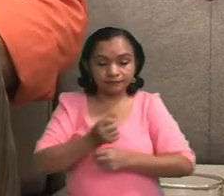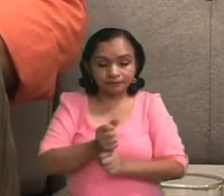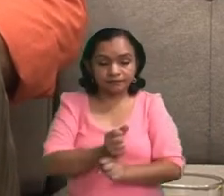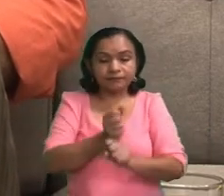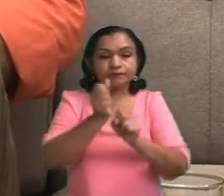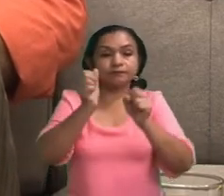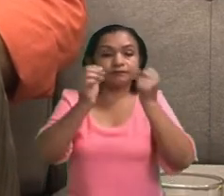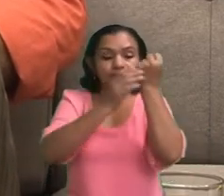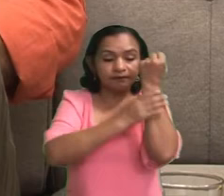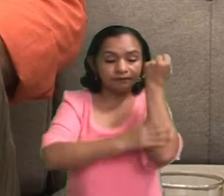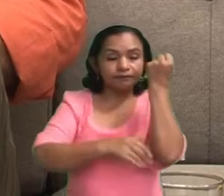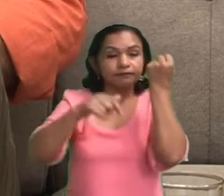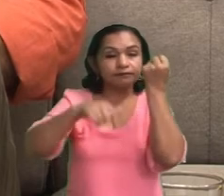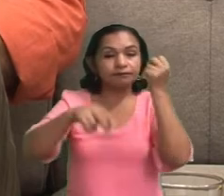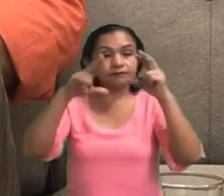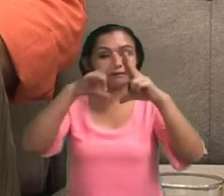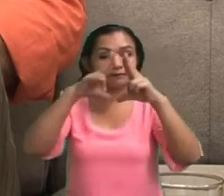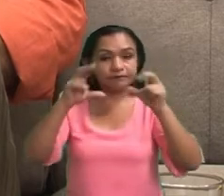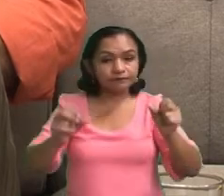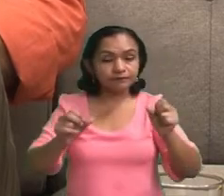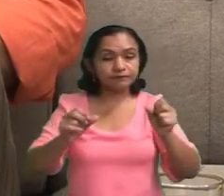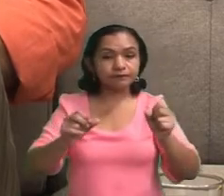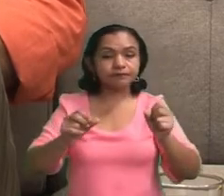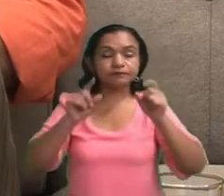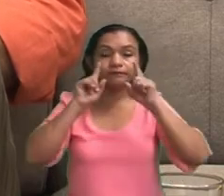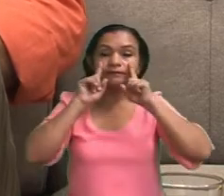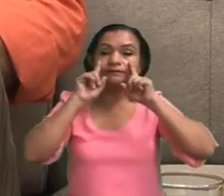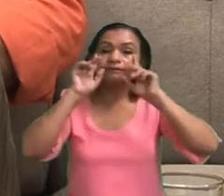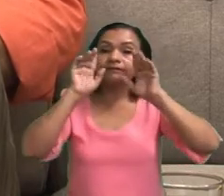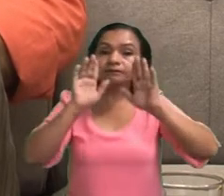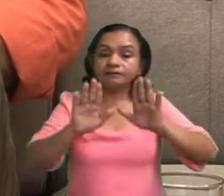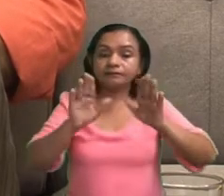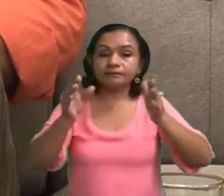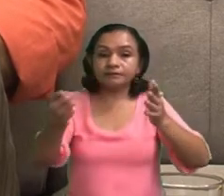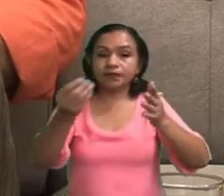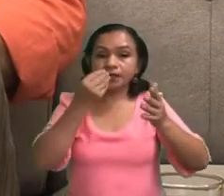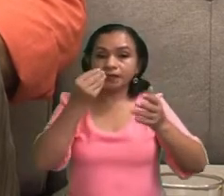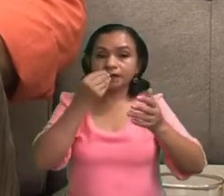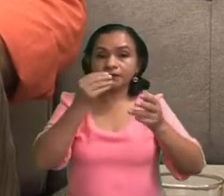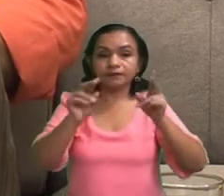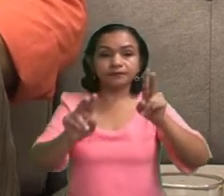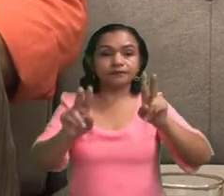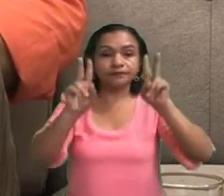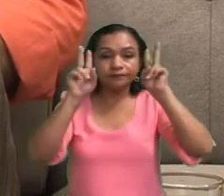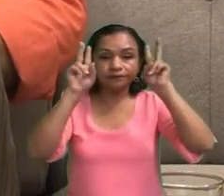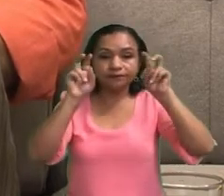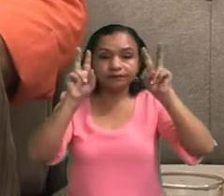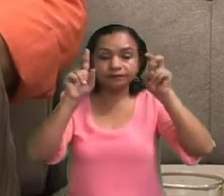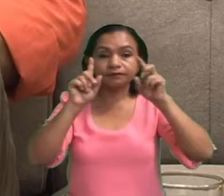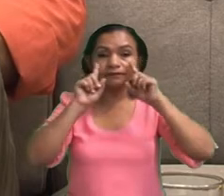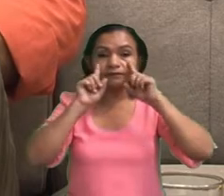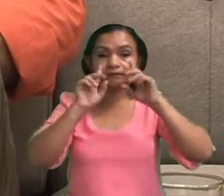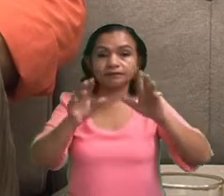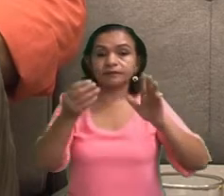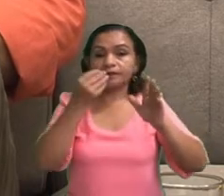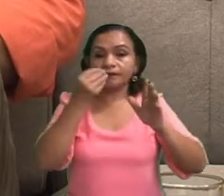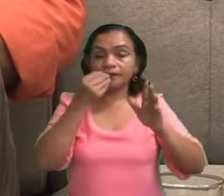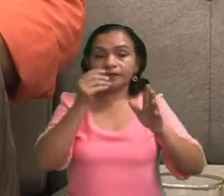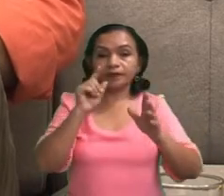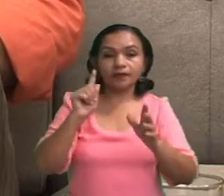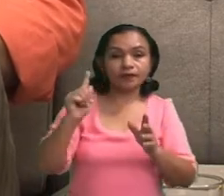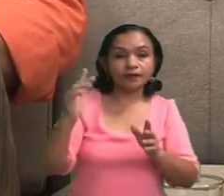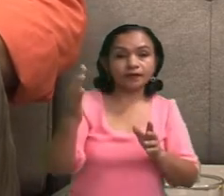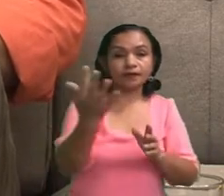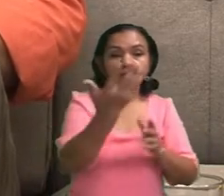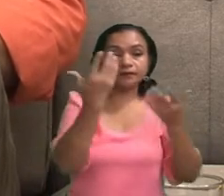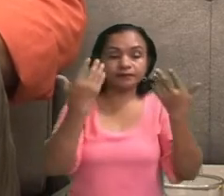pobreza. Lógicamente la lucha por la seguridad alimentaria. Y en el tema de soberanía alimentaria, nosotros hemos visto